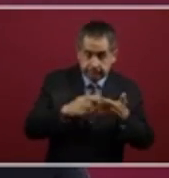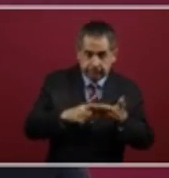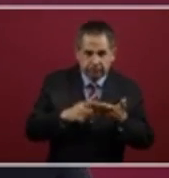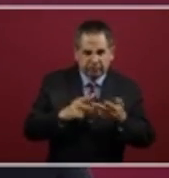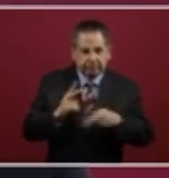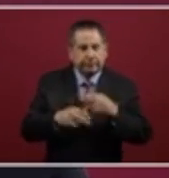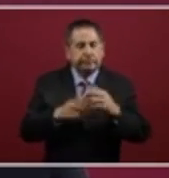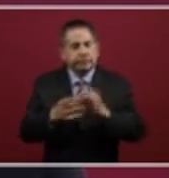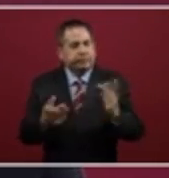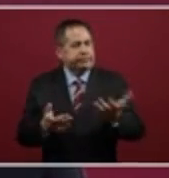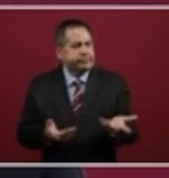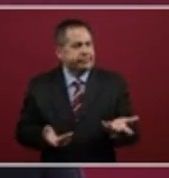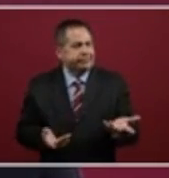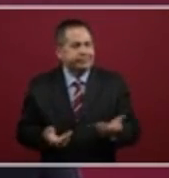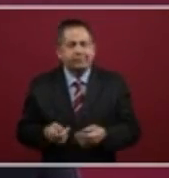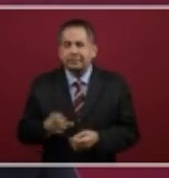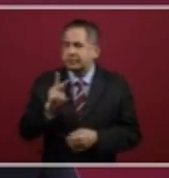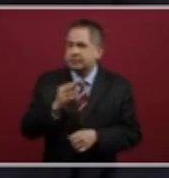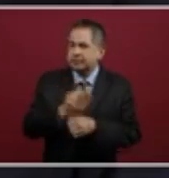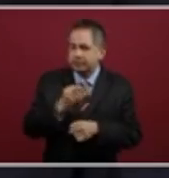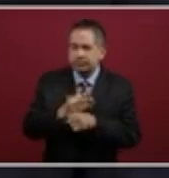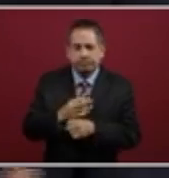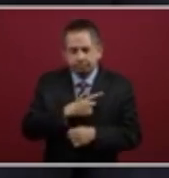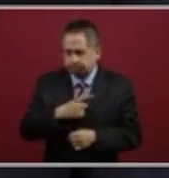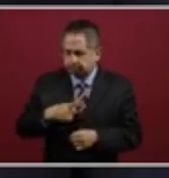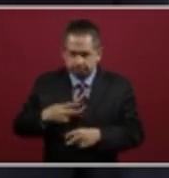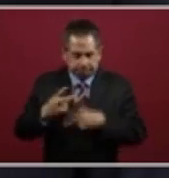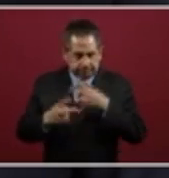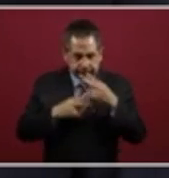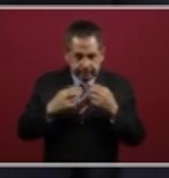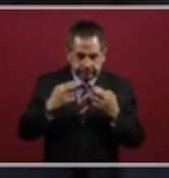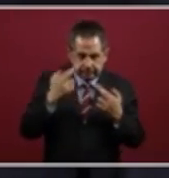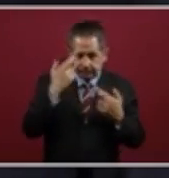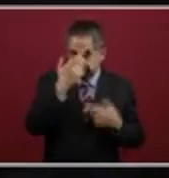Entonces, todo esto se tiene que revisar,